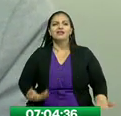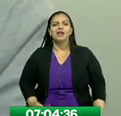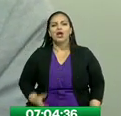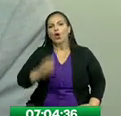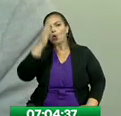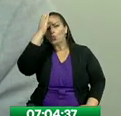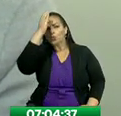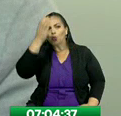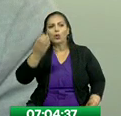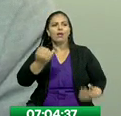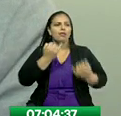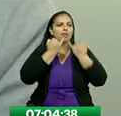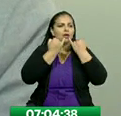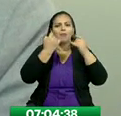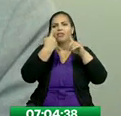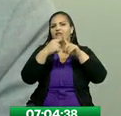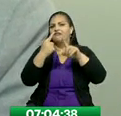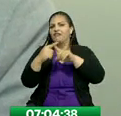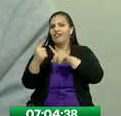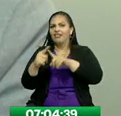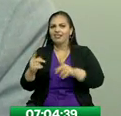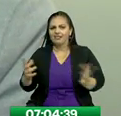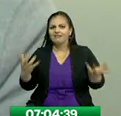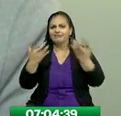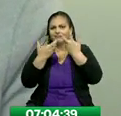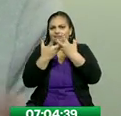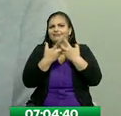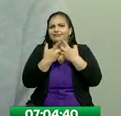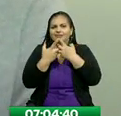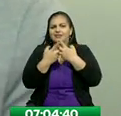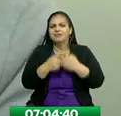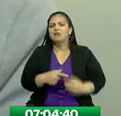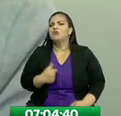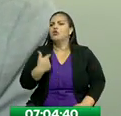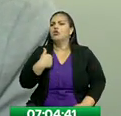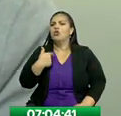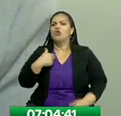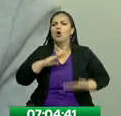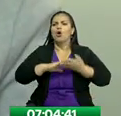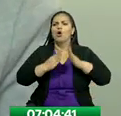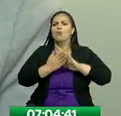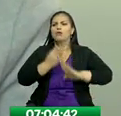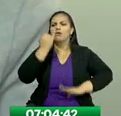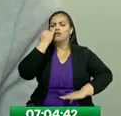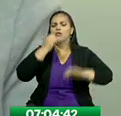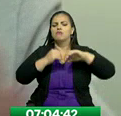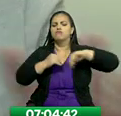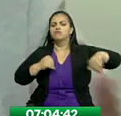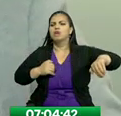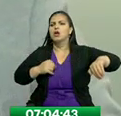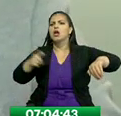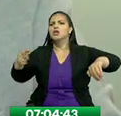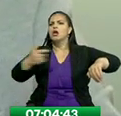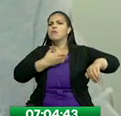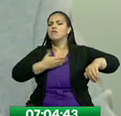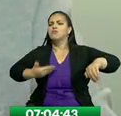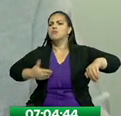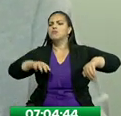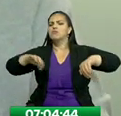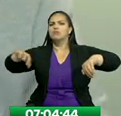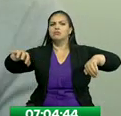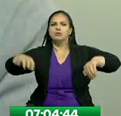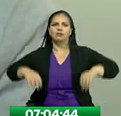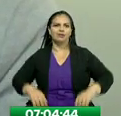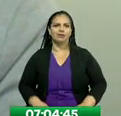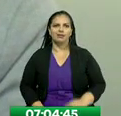existir en este caso y estados paralelos al interior del estado una cosa es que existan nacionalidades indígenas